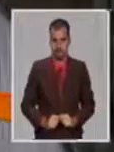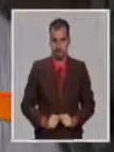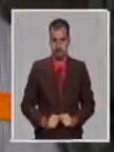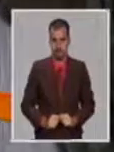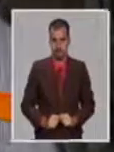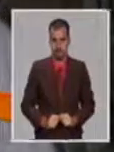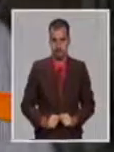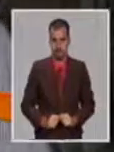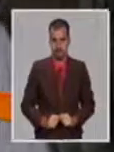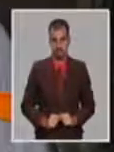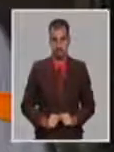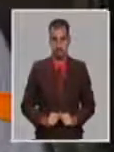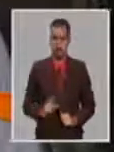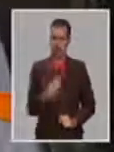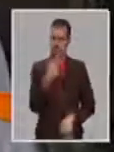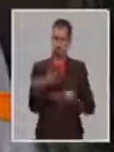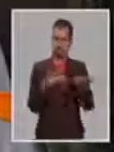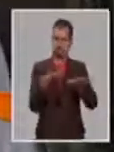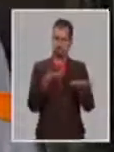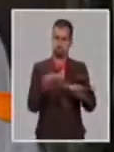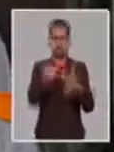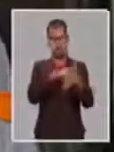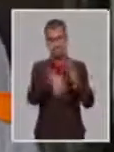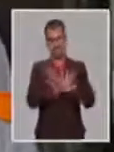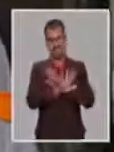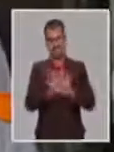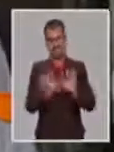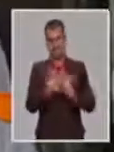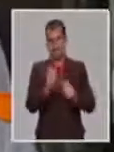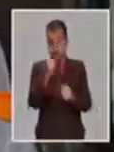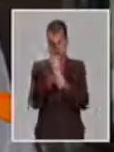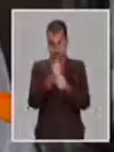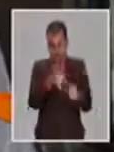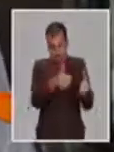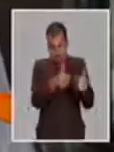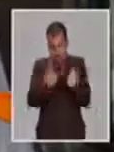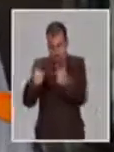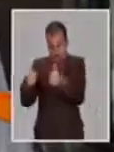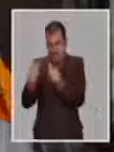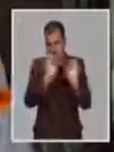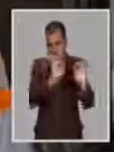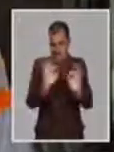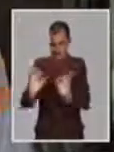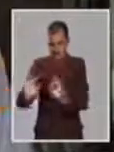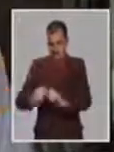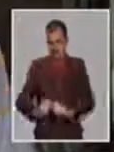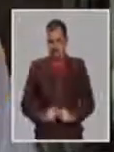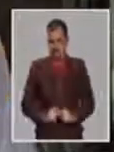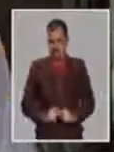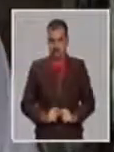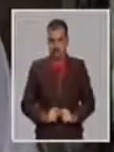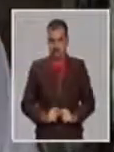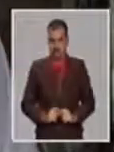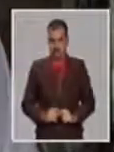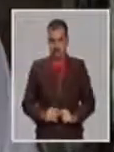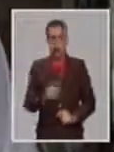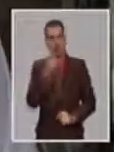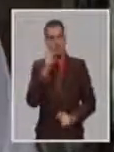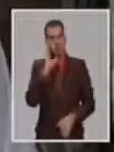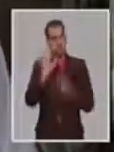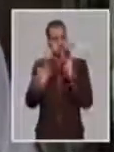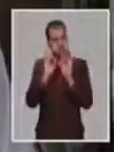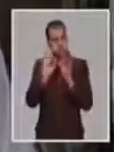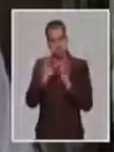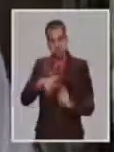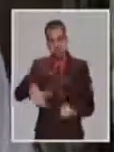que permitirán un trabajo organizado y de garantía de los cuidados y la atención